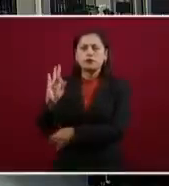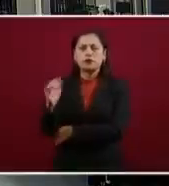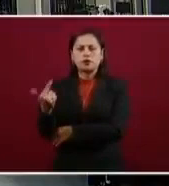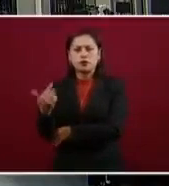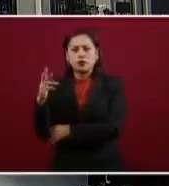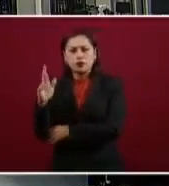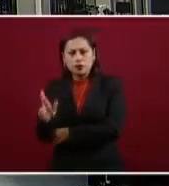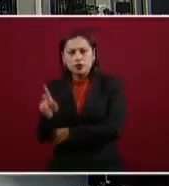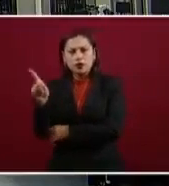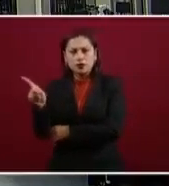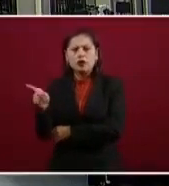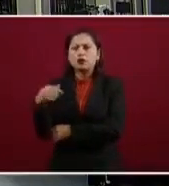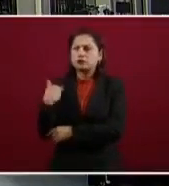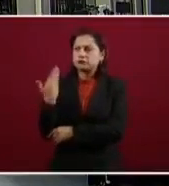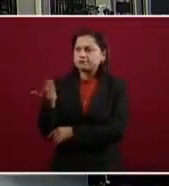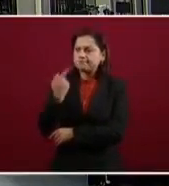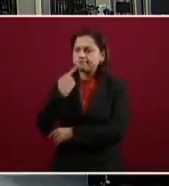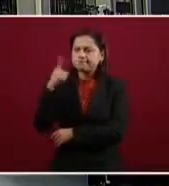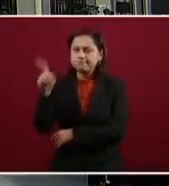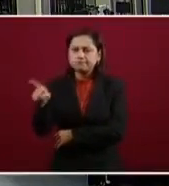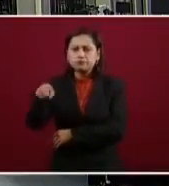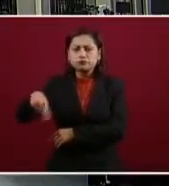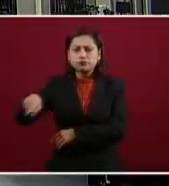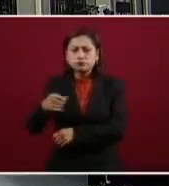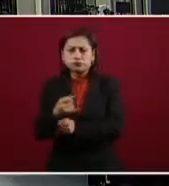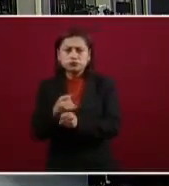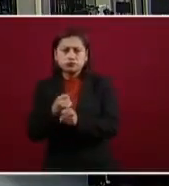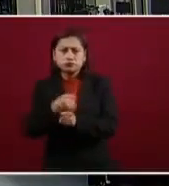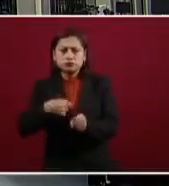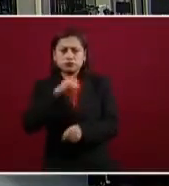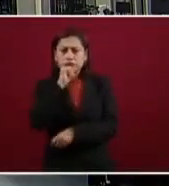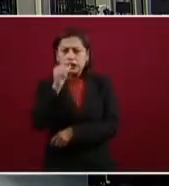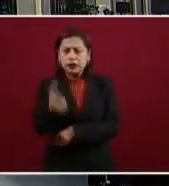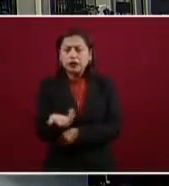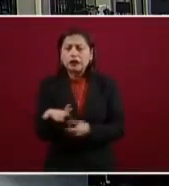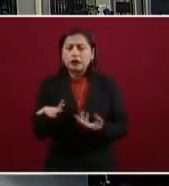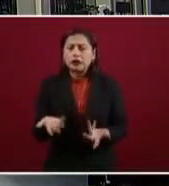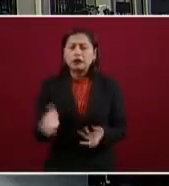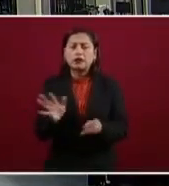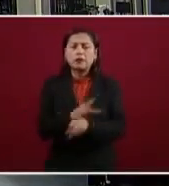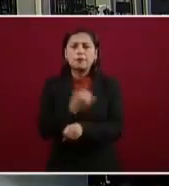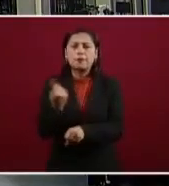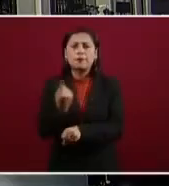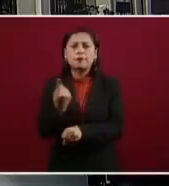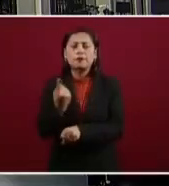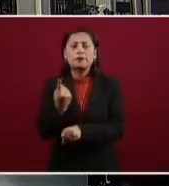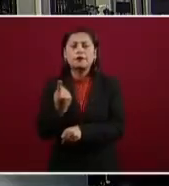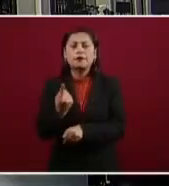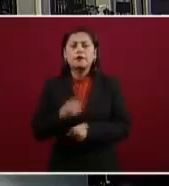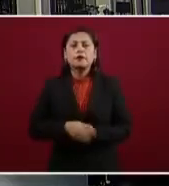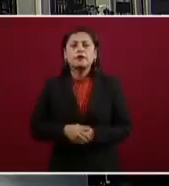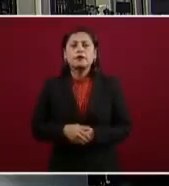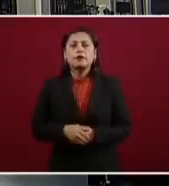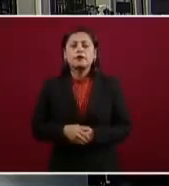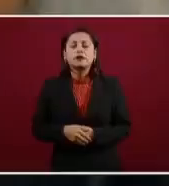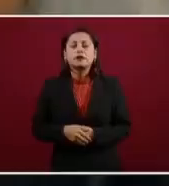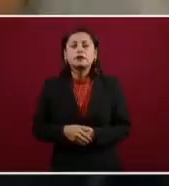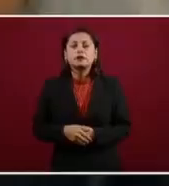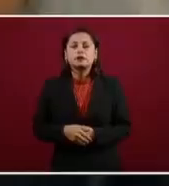que nunca se investigaron que nunca se actuaron por la por la posible